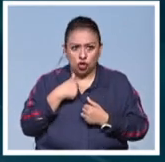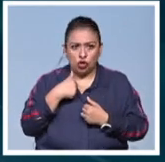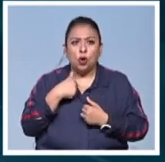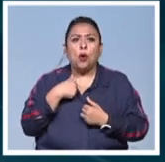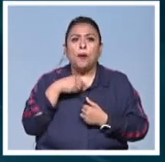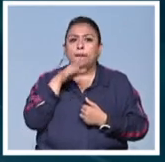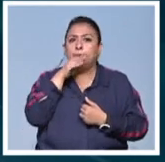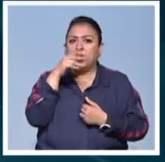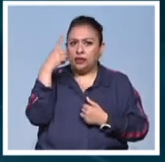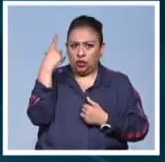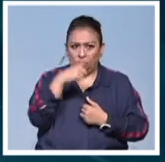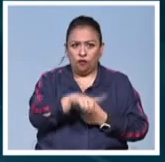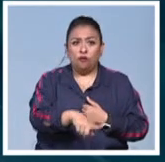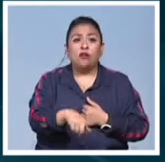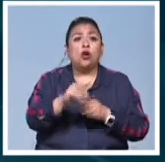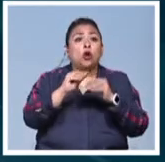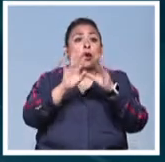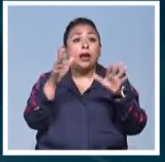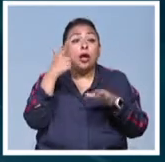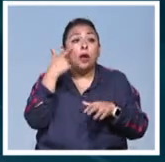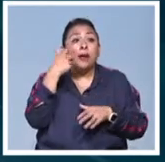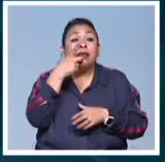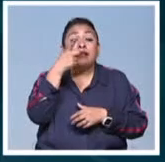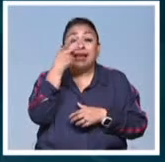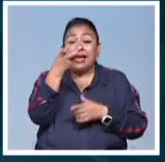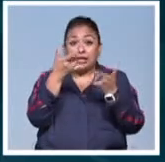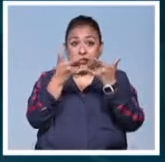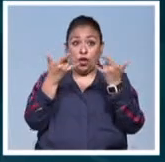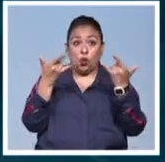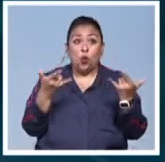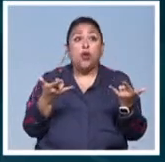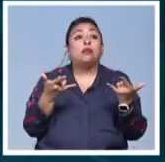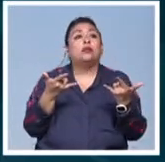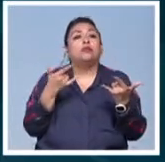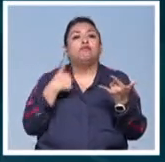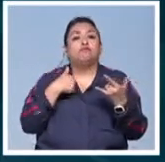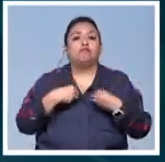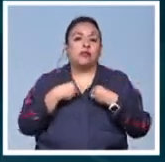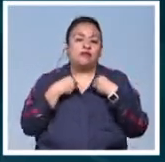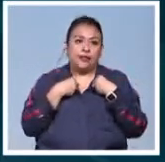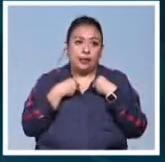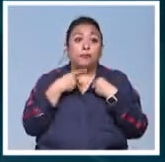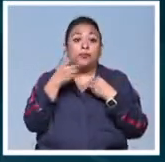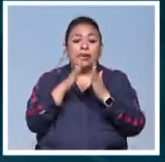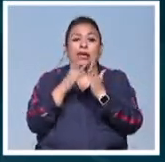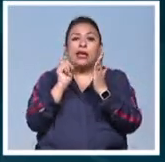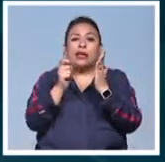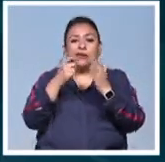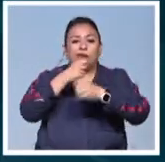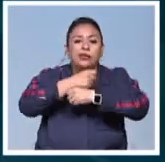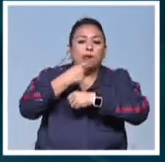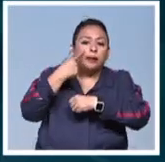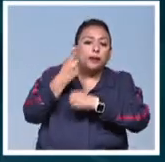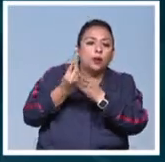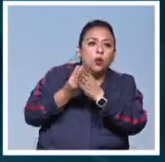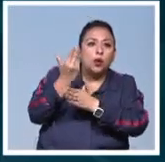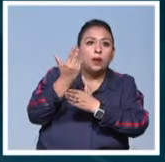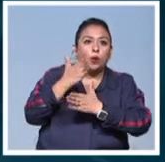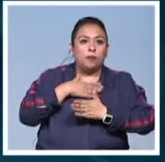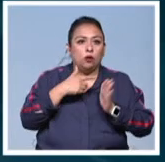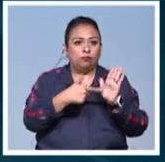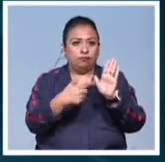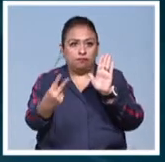patito feo. Y lo dejó muy claro cuando dijo que ese cuento era su biografía. Los libros son ventanas para mirar lo nuevo y